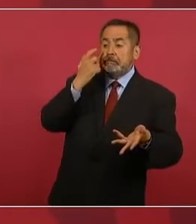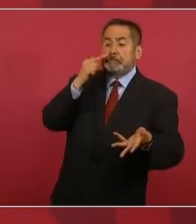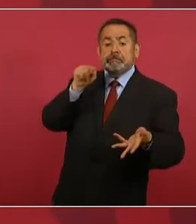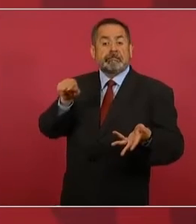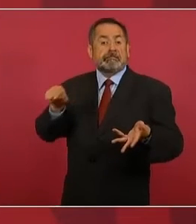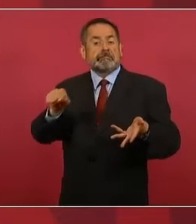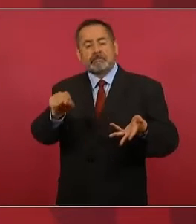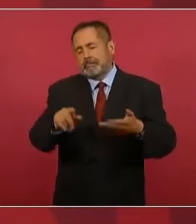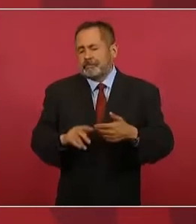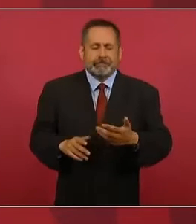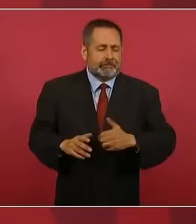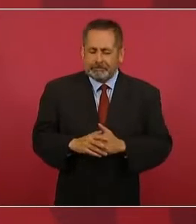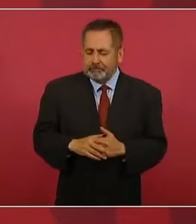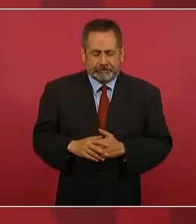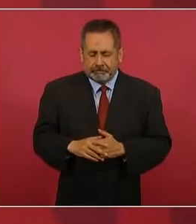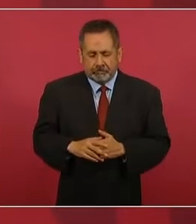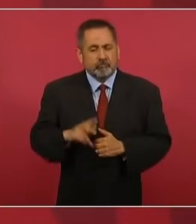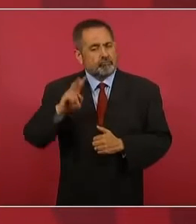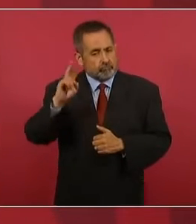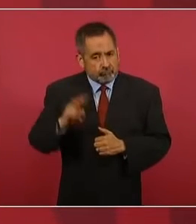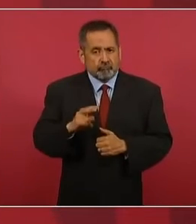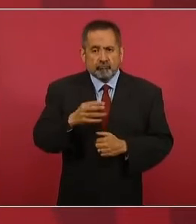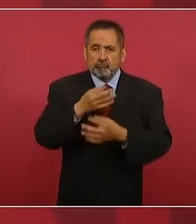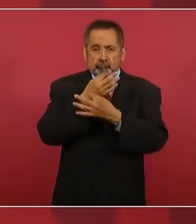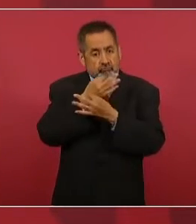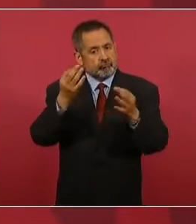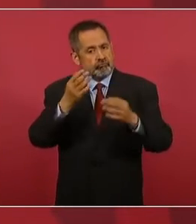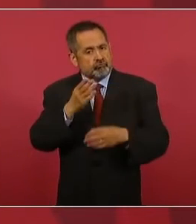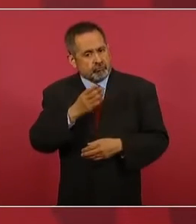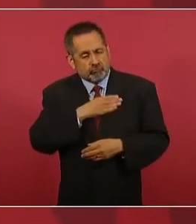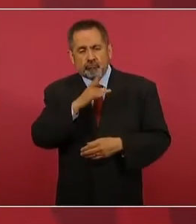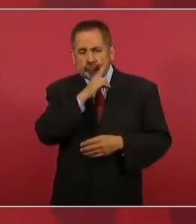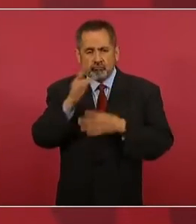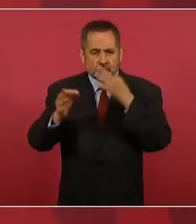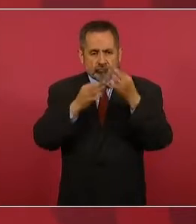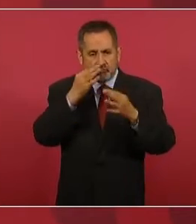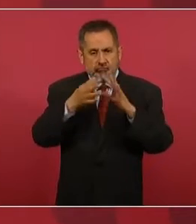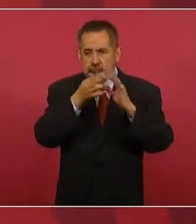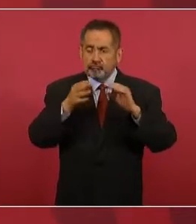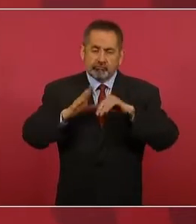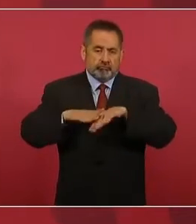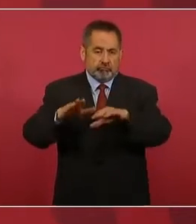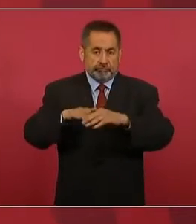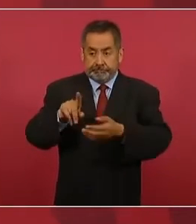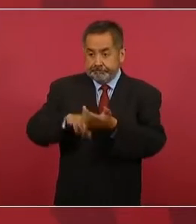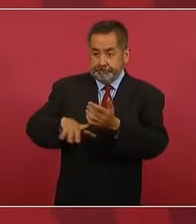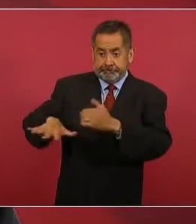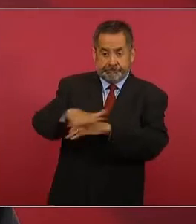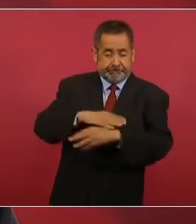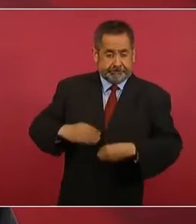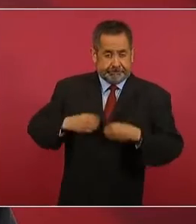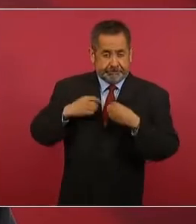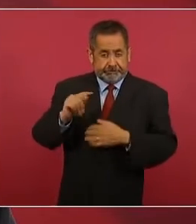¿no? Pero la buena noticia para la gente de Tula